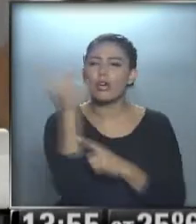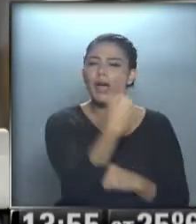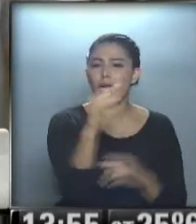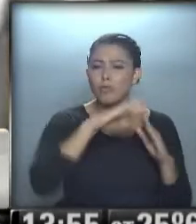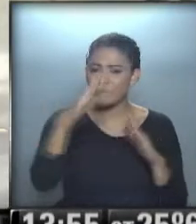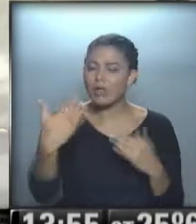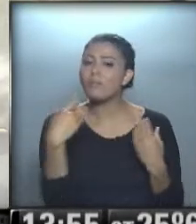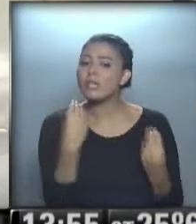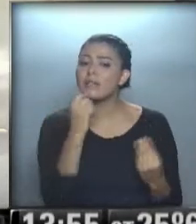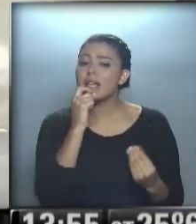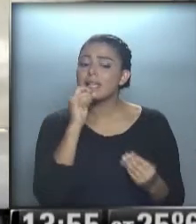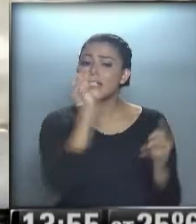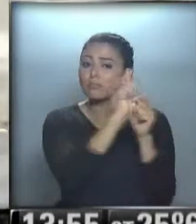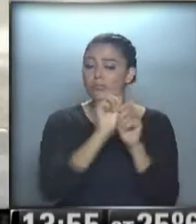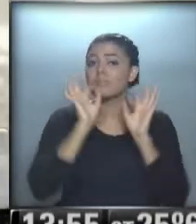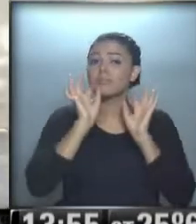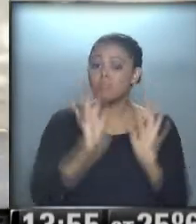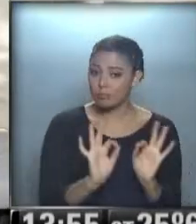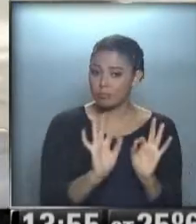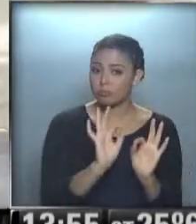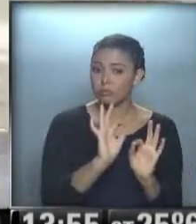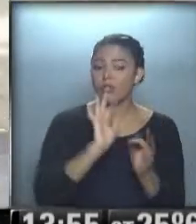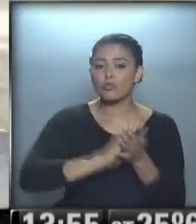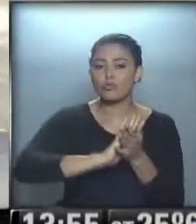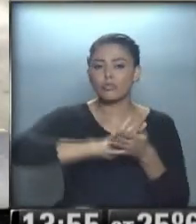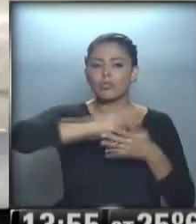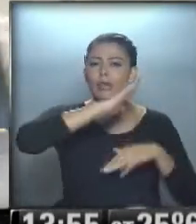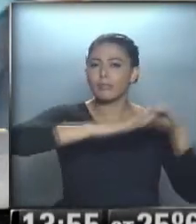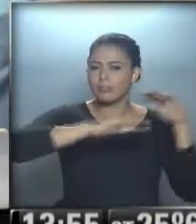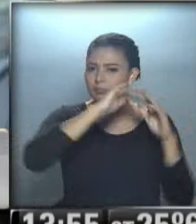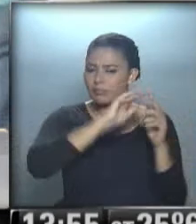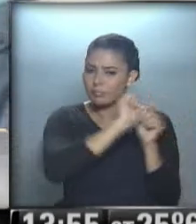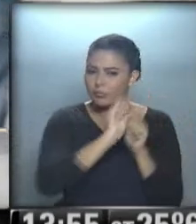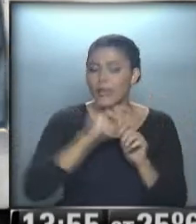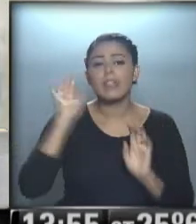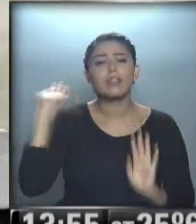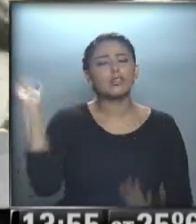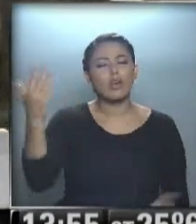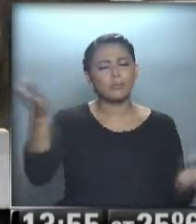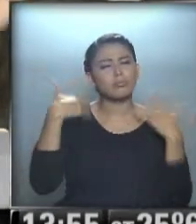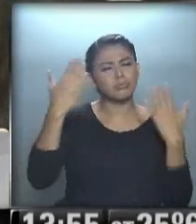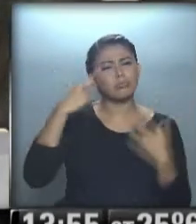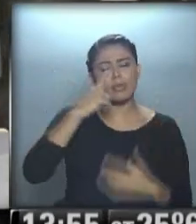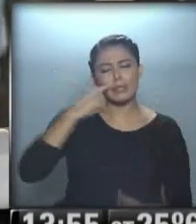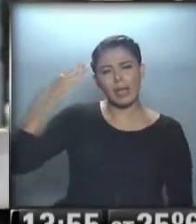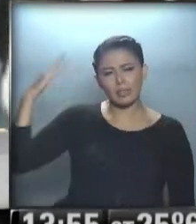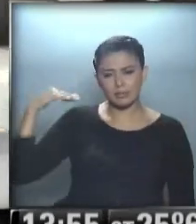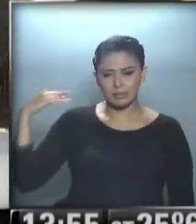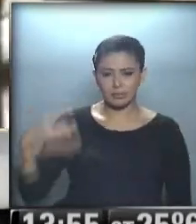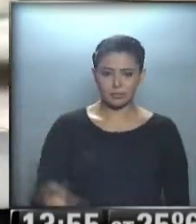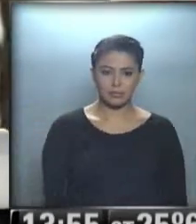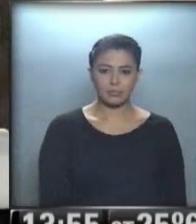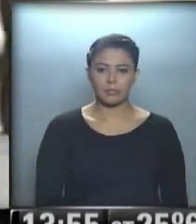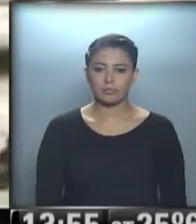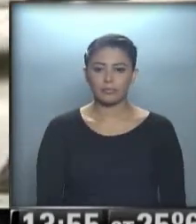ellos el progreso de las tareas de reparación de la infraestructura afectada por la sostenida ola de calor de los últimos días